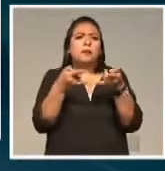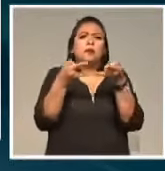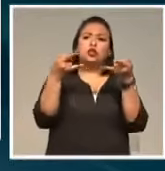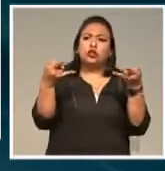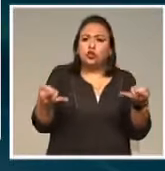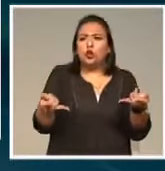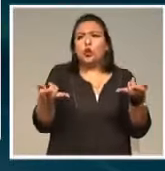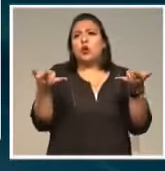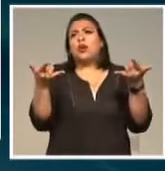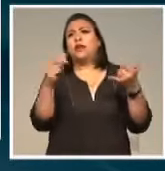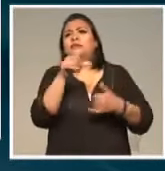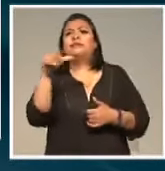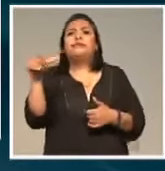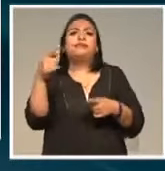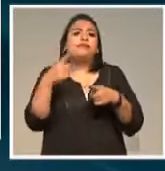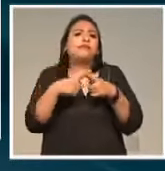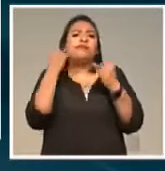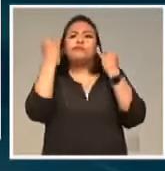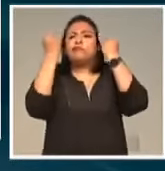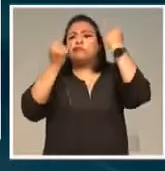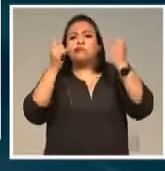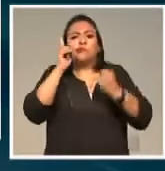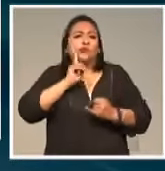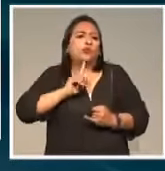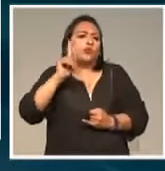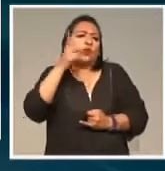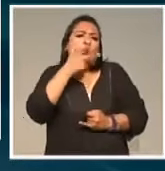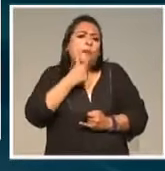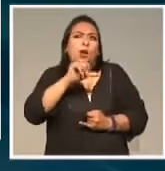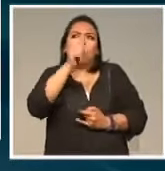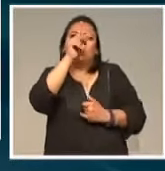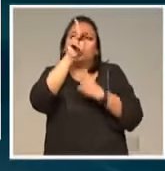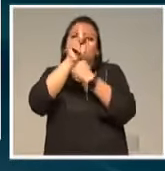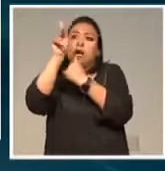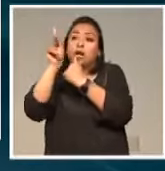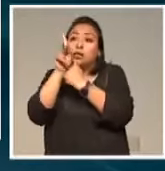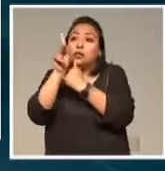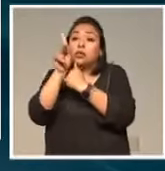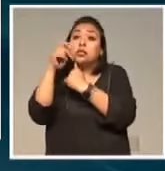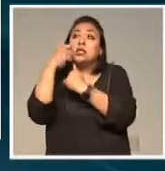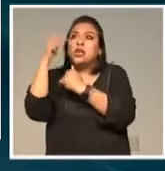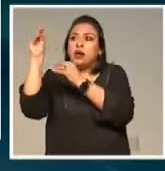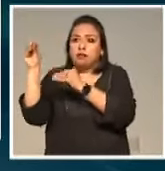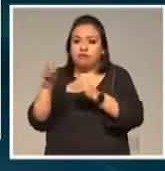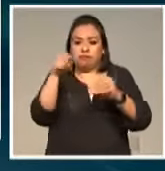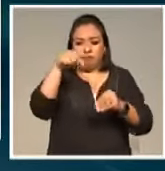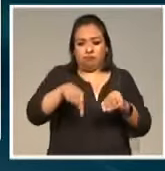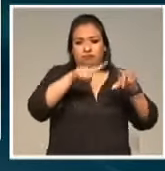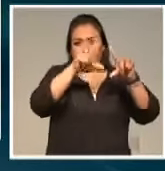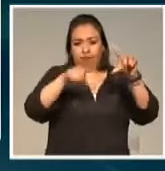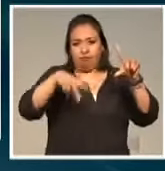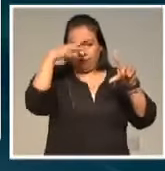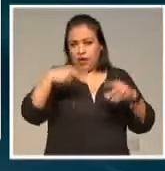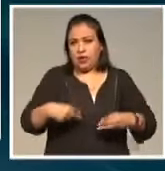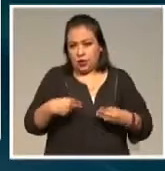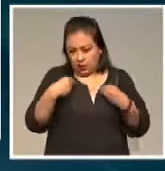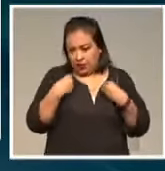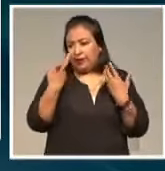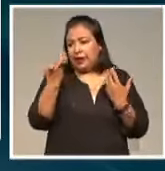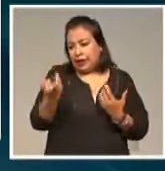historias de creadores y creadoras de otros países que han elegido nuestro país como residencia. Y es el caso